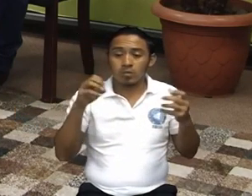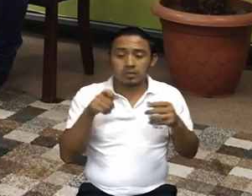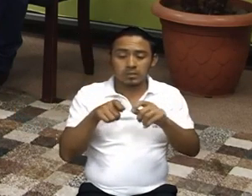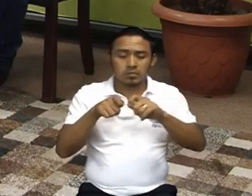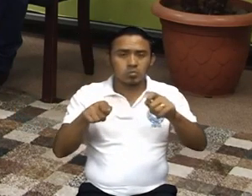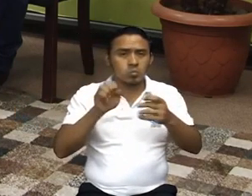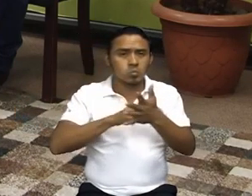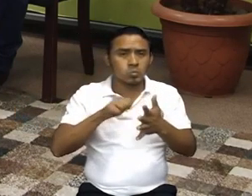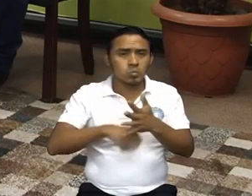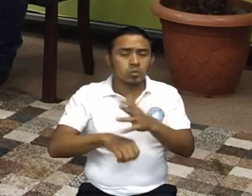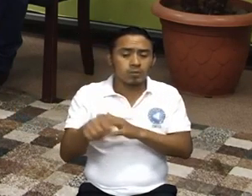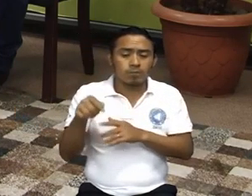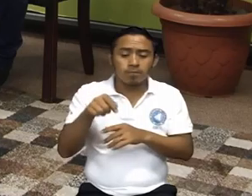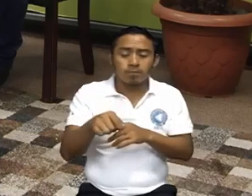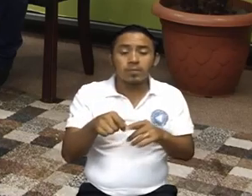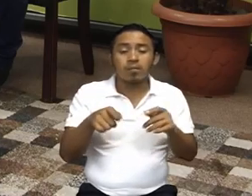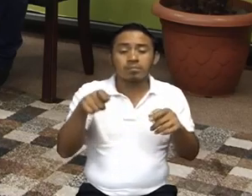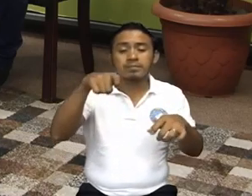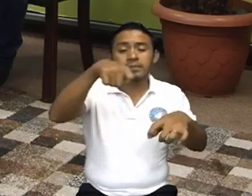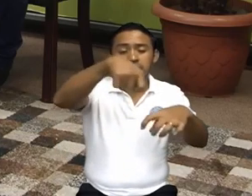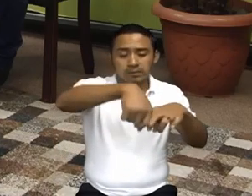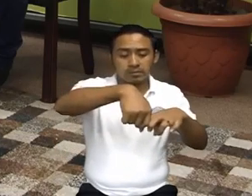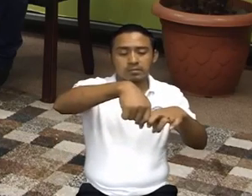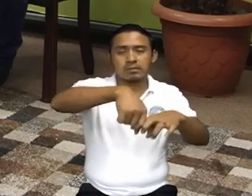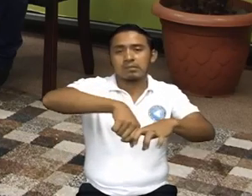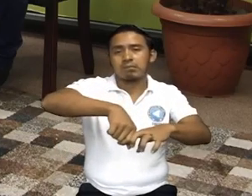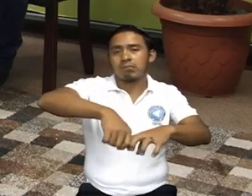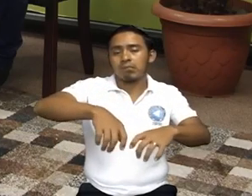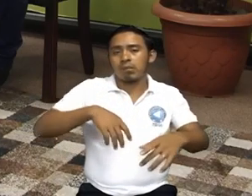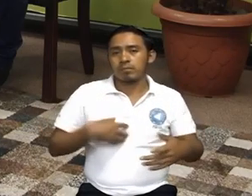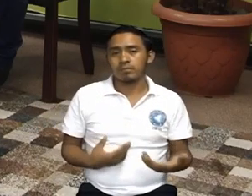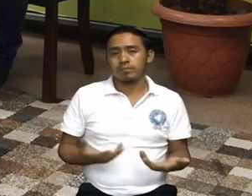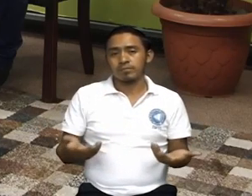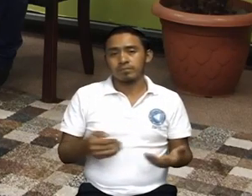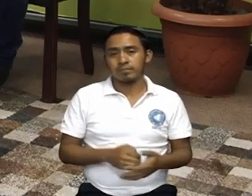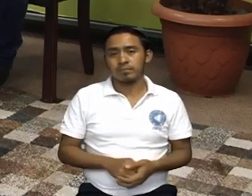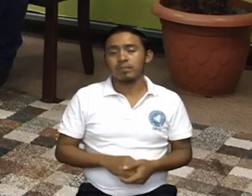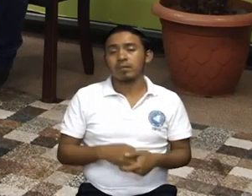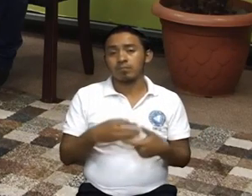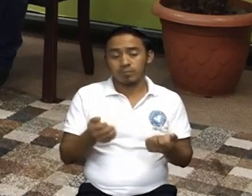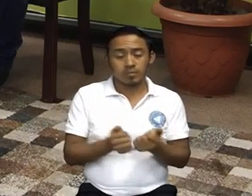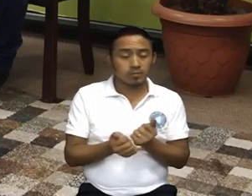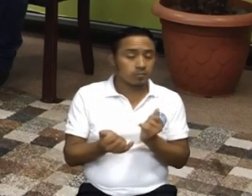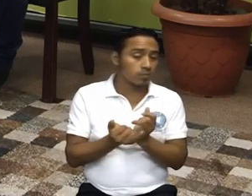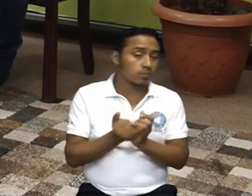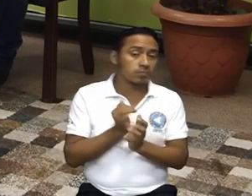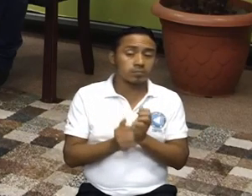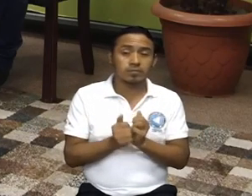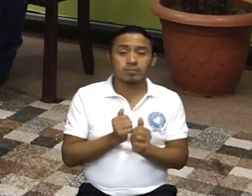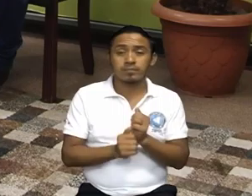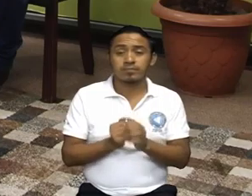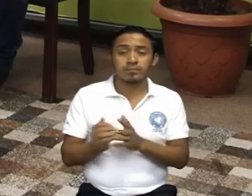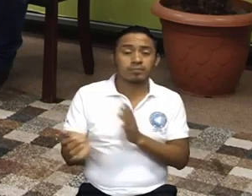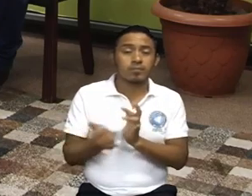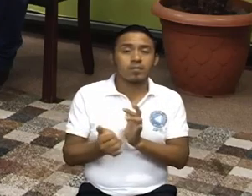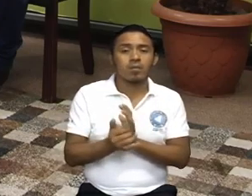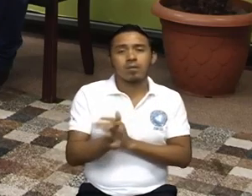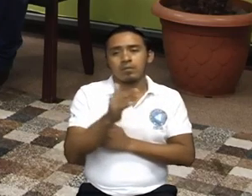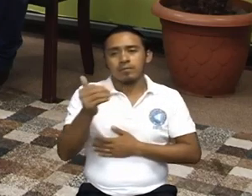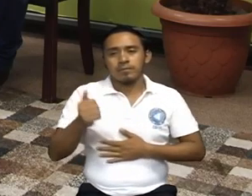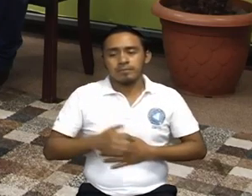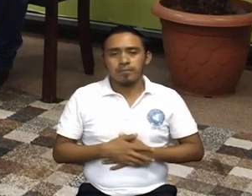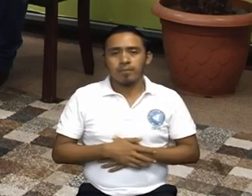metálico que puede ser buen conductor de electricidad e introducirlo en los orificios, y eso puede ocasionar también un accidente. Igual lo que son